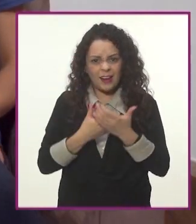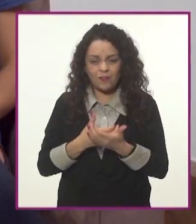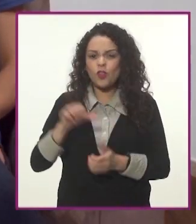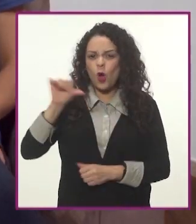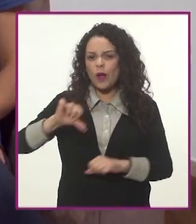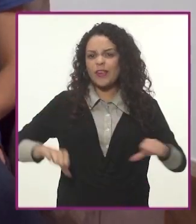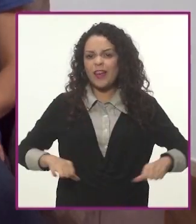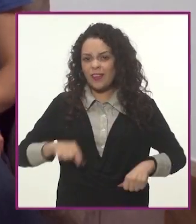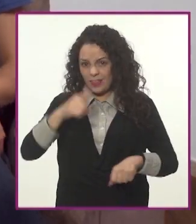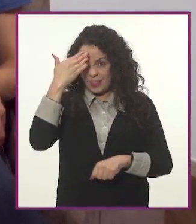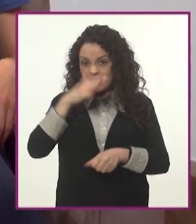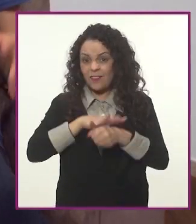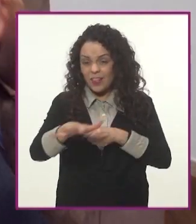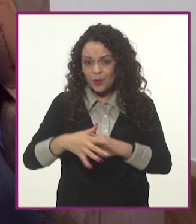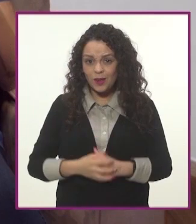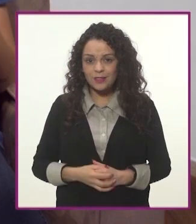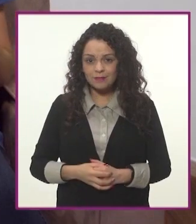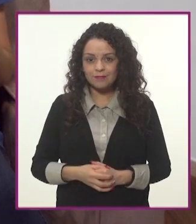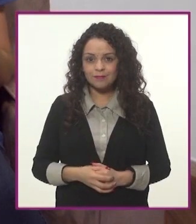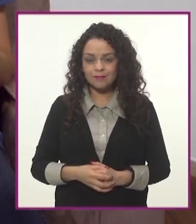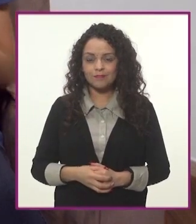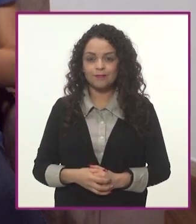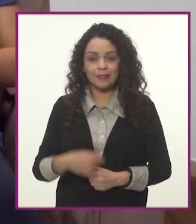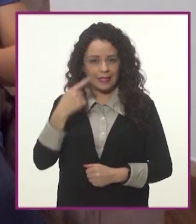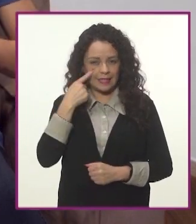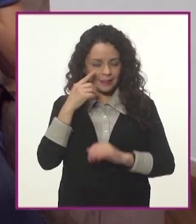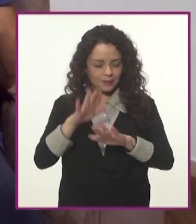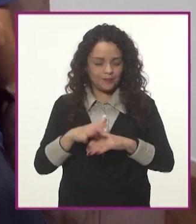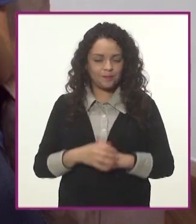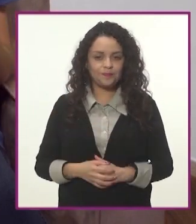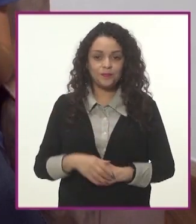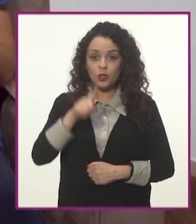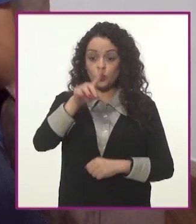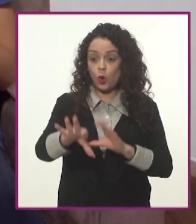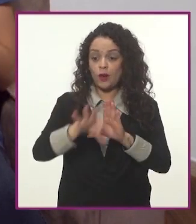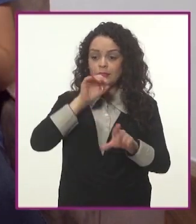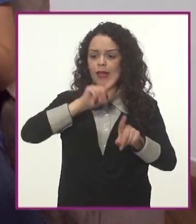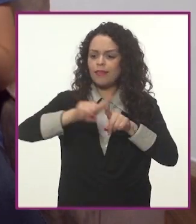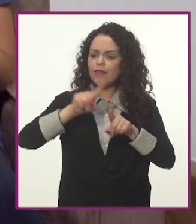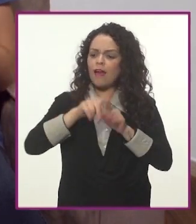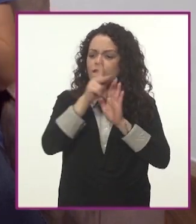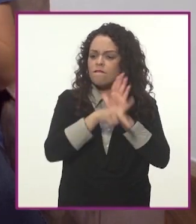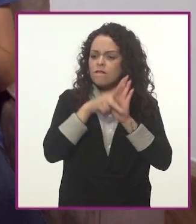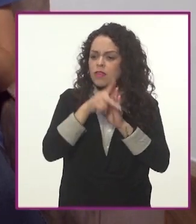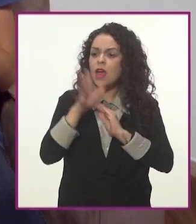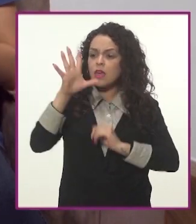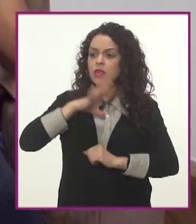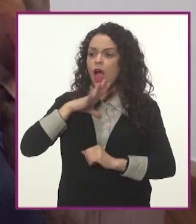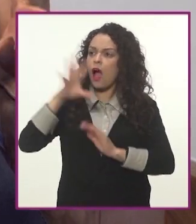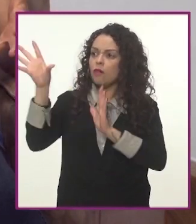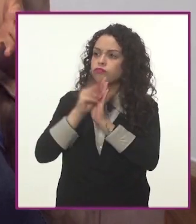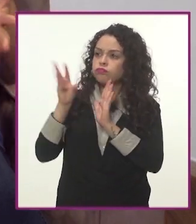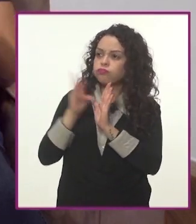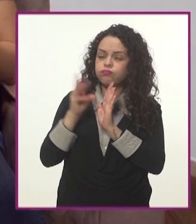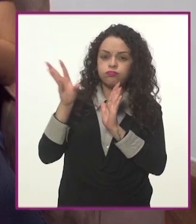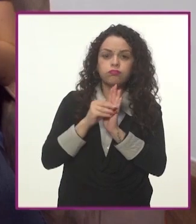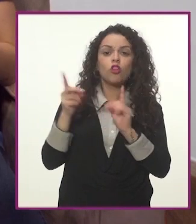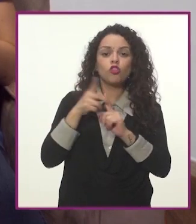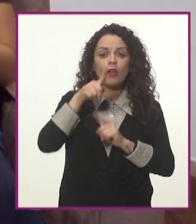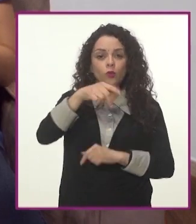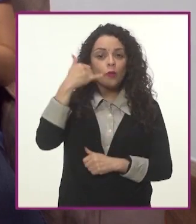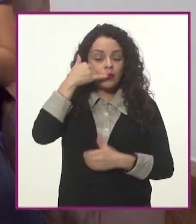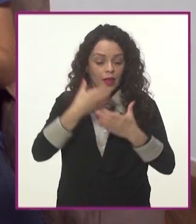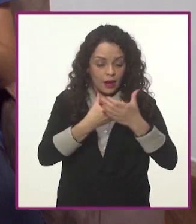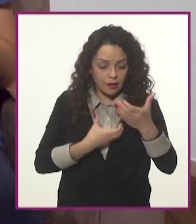de hoy? ¿Cuál? Ahí les va. Escojan varios videos que tengan ya grabados en su celular o todos si es que no